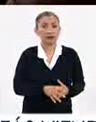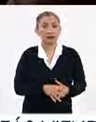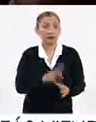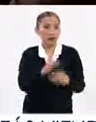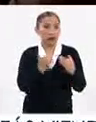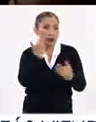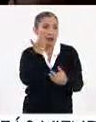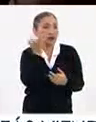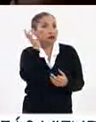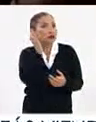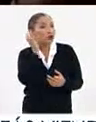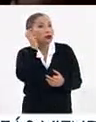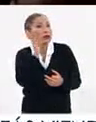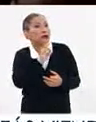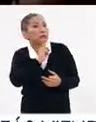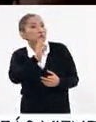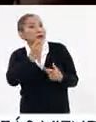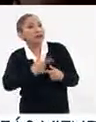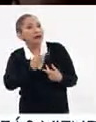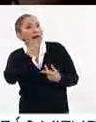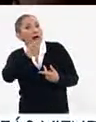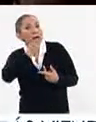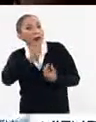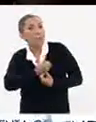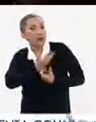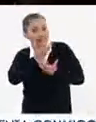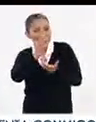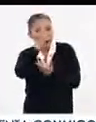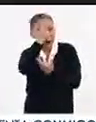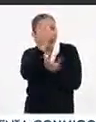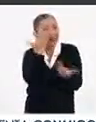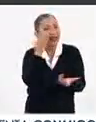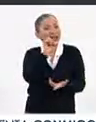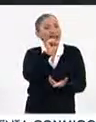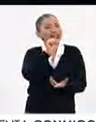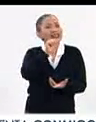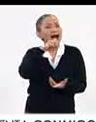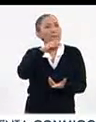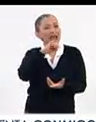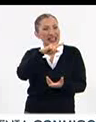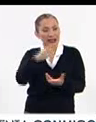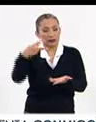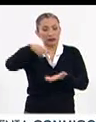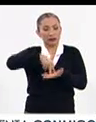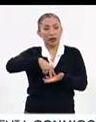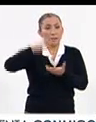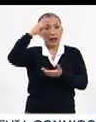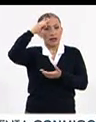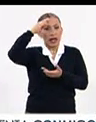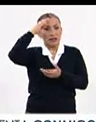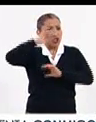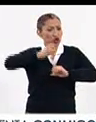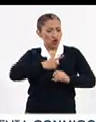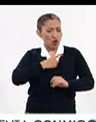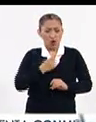queremos oír la voz del poeta. Cierto. Yo me acuerdo cuando Sabines se plantaba en Bellas Artes. Claro, solito, imagínate sin nada nadie, más. Se